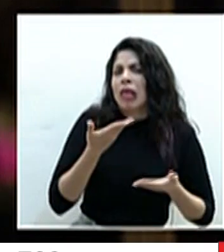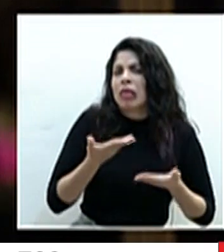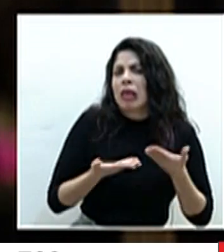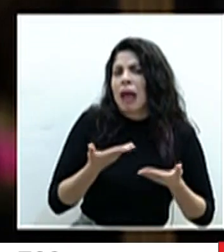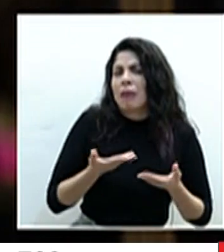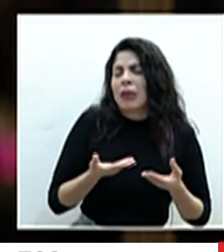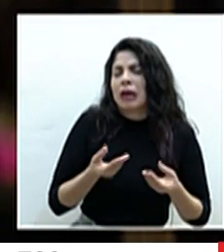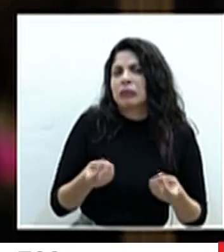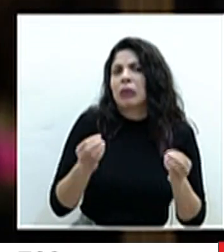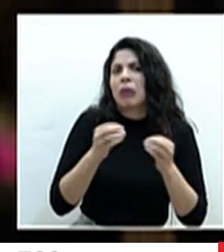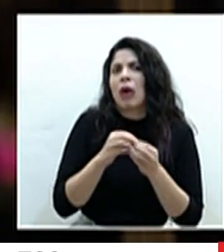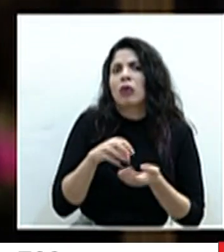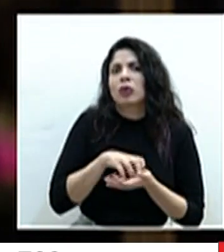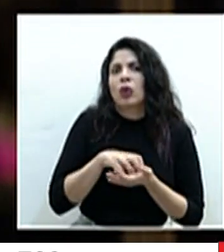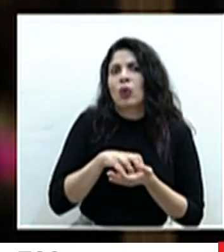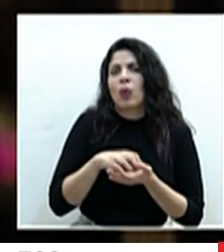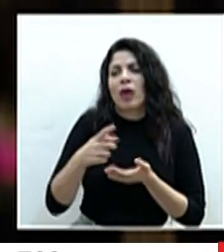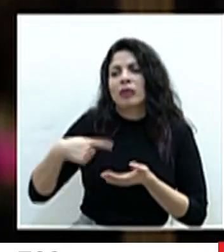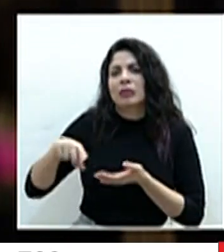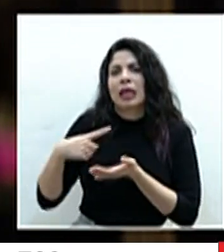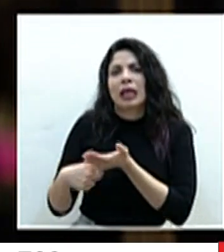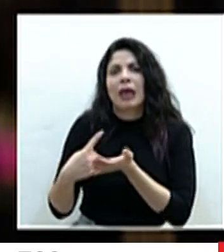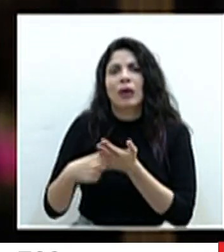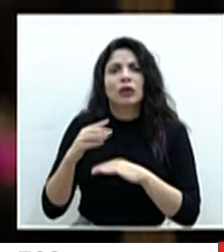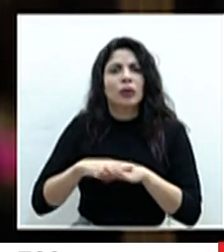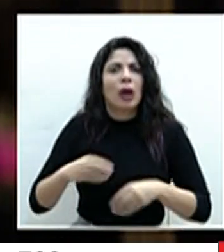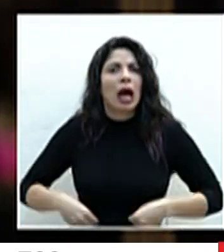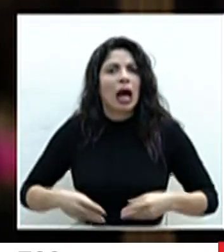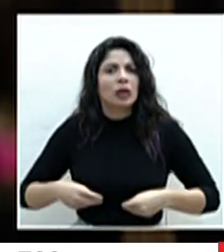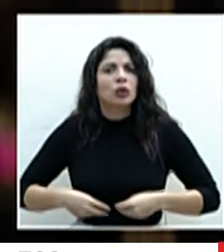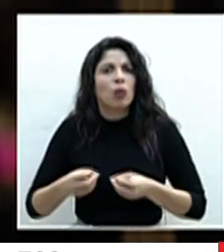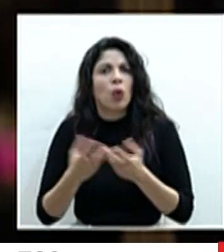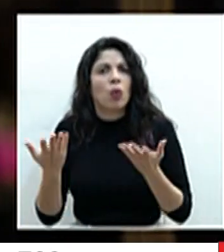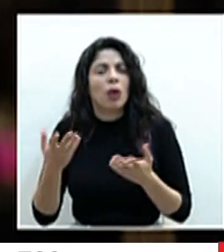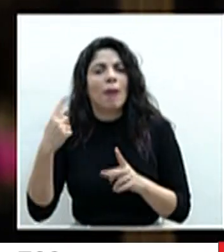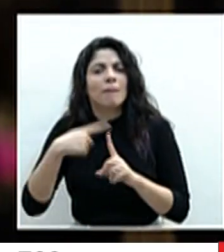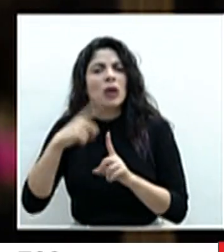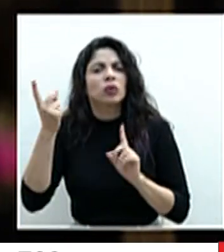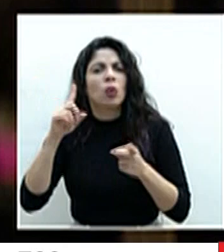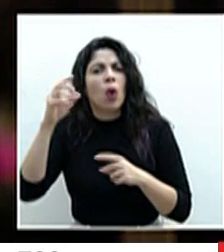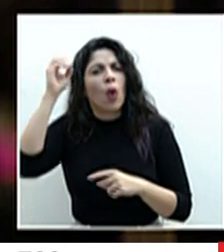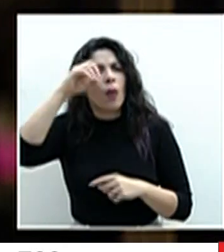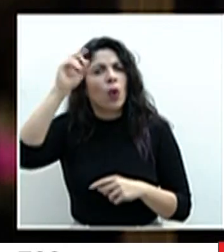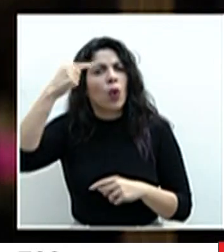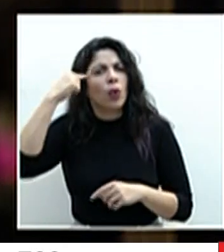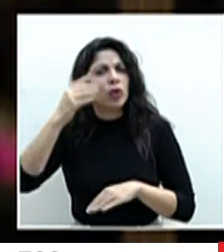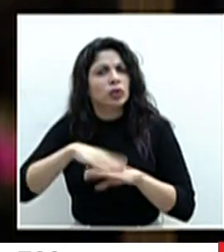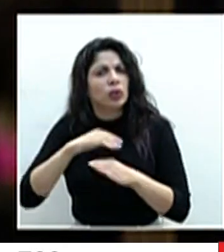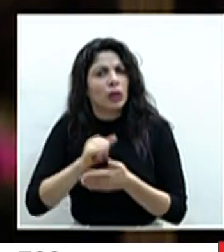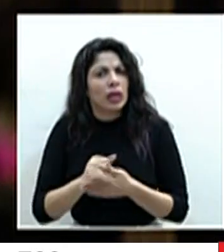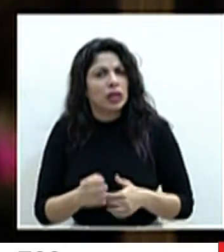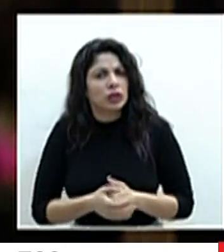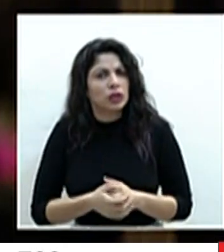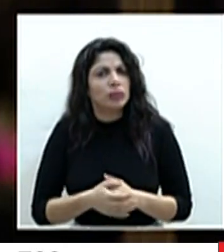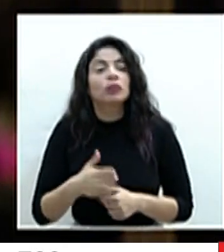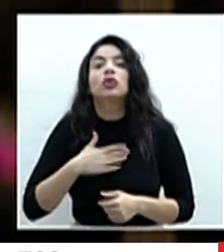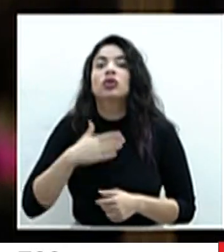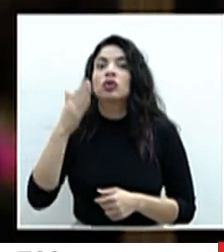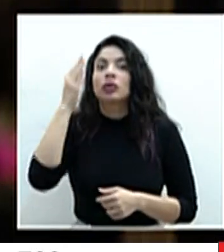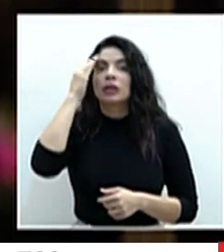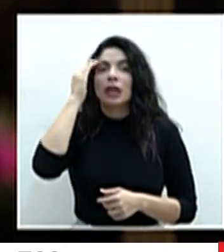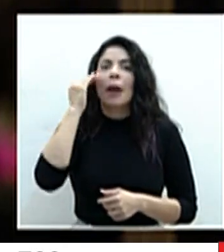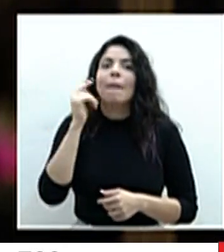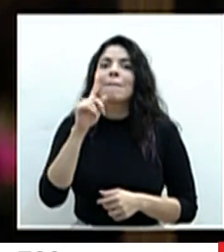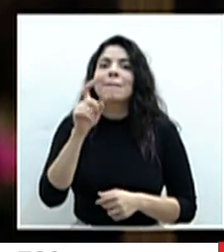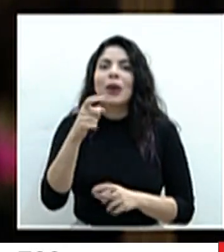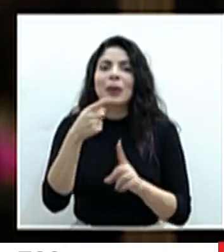poner más dudas en torno a todo ese debate sobre el gasto público y cuál es la posición del gobierno al respecto. Y sé que era una pregunta